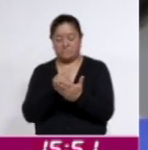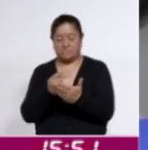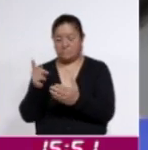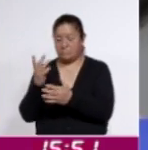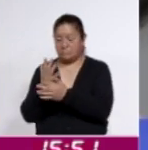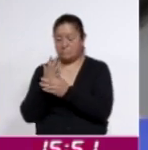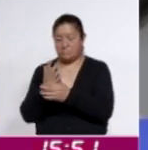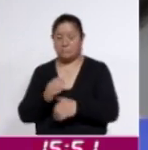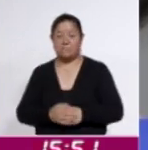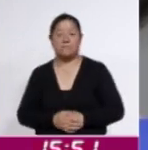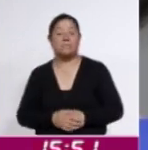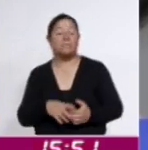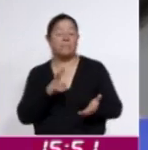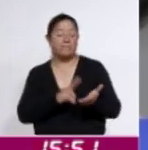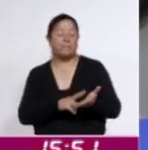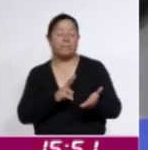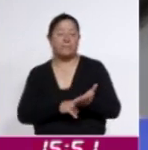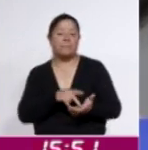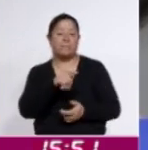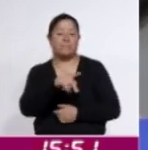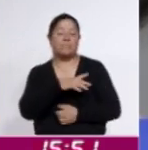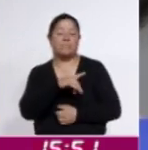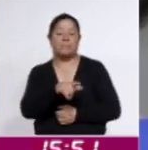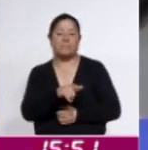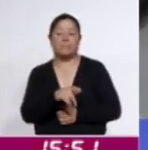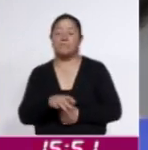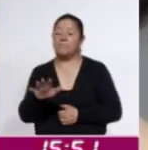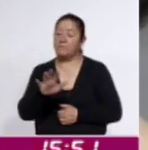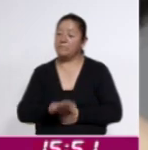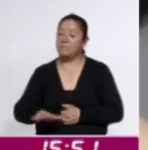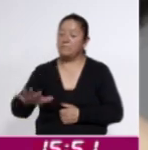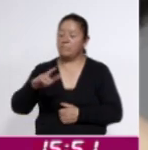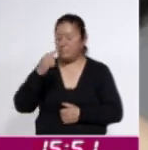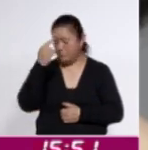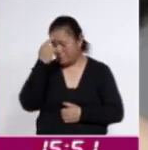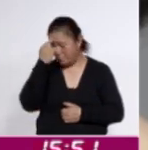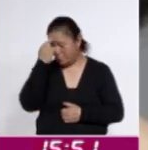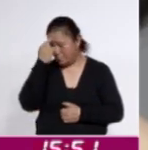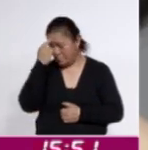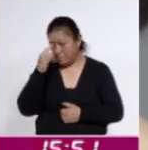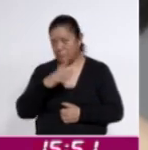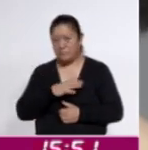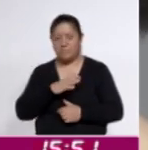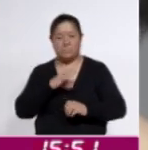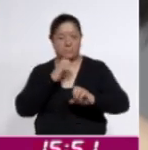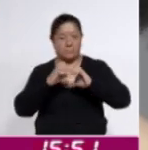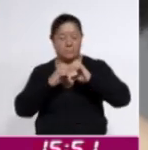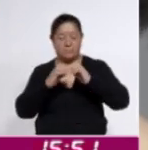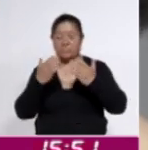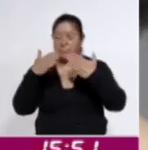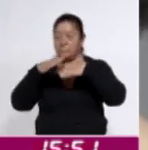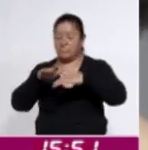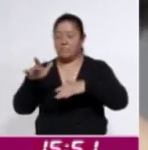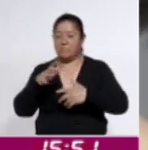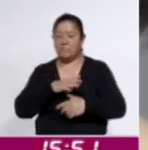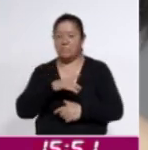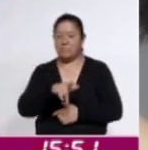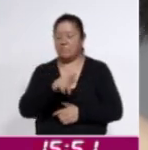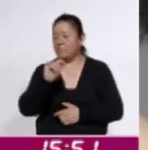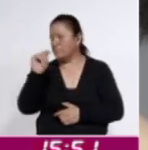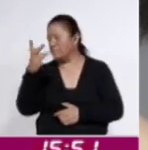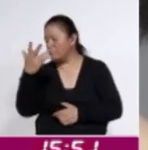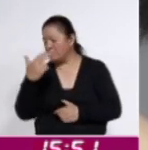El valor de mi obra reside en su capacidad para provocar la reflexión y suscitar conversaciones sobre la compleja relación entre la